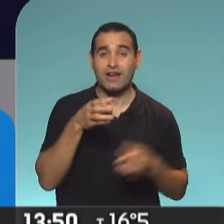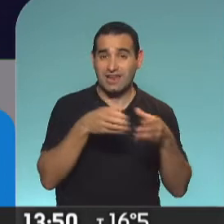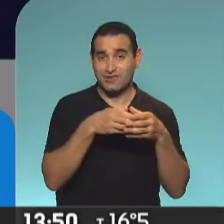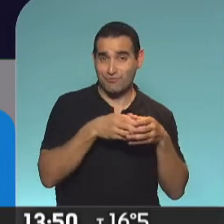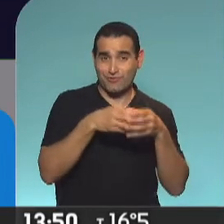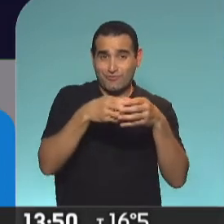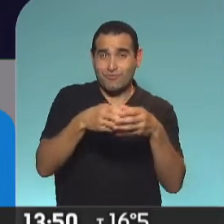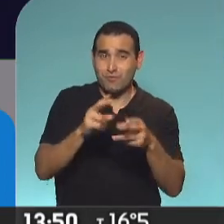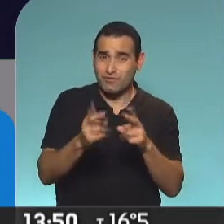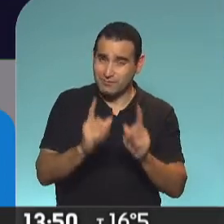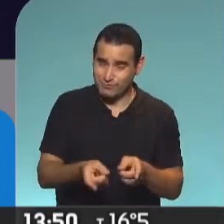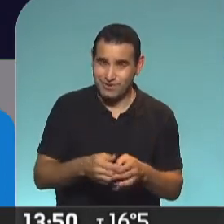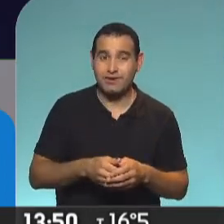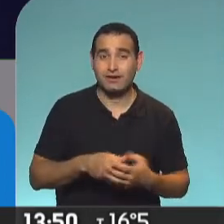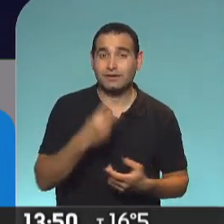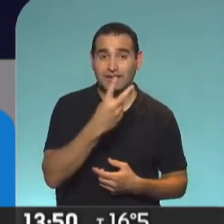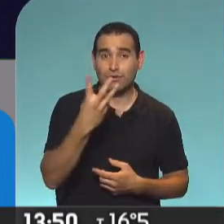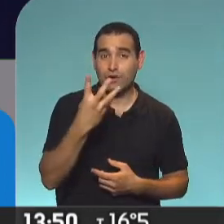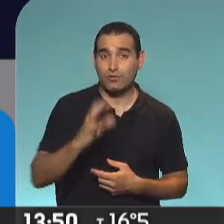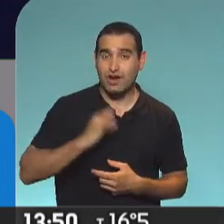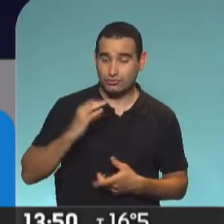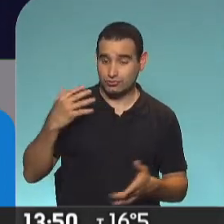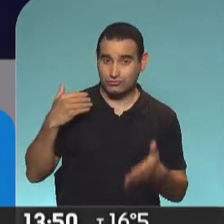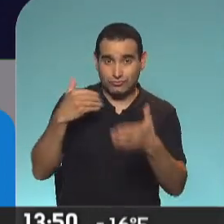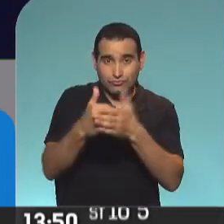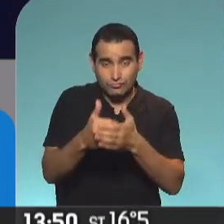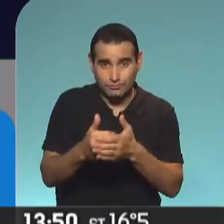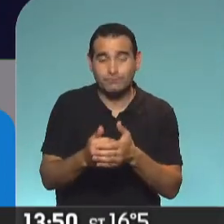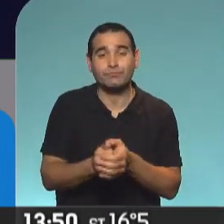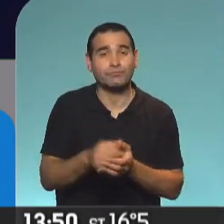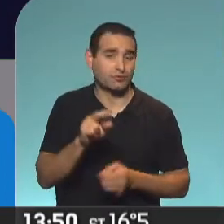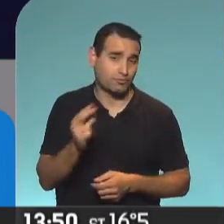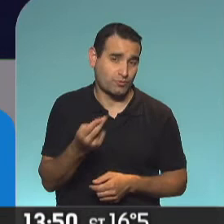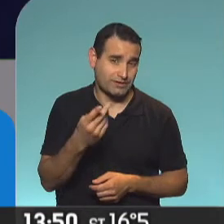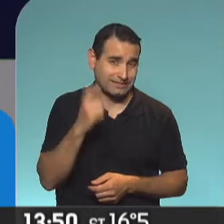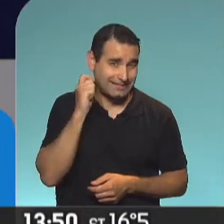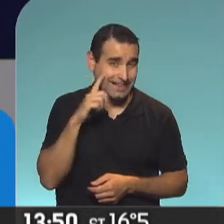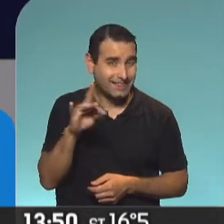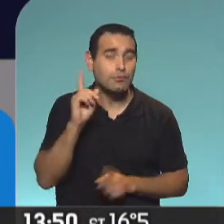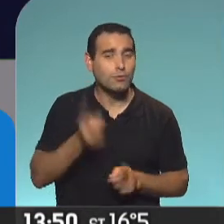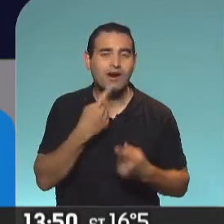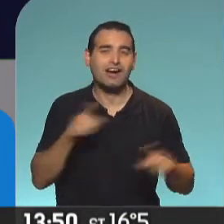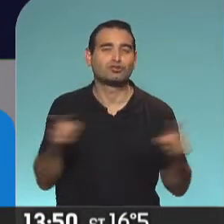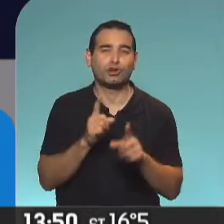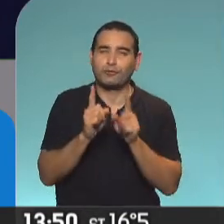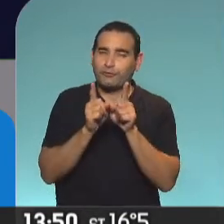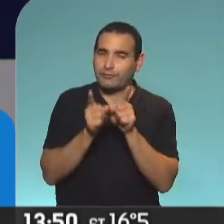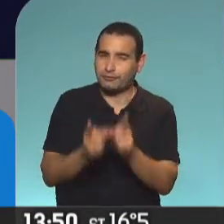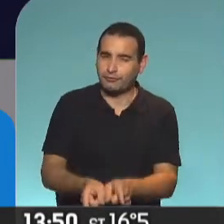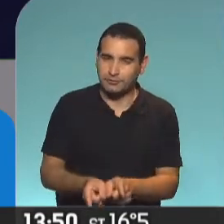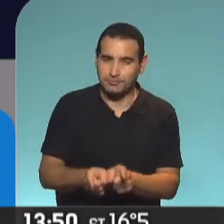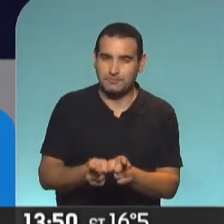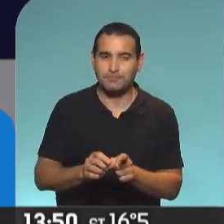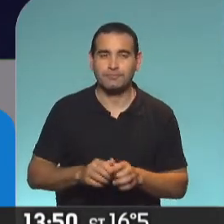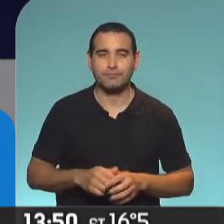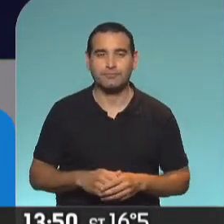también perdió la vida. La verdad que nos queda 24 años de la trágica muerte de Gilda, nos quedan sus canciones y el tiempo